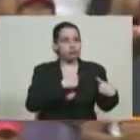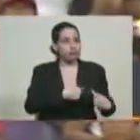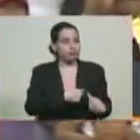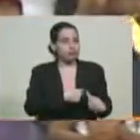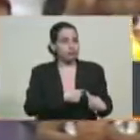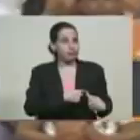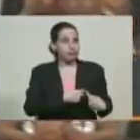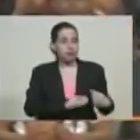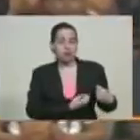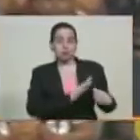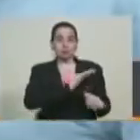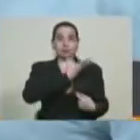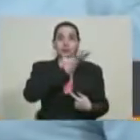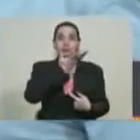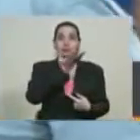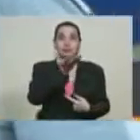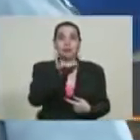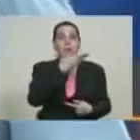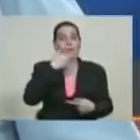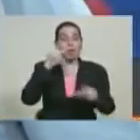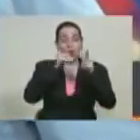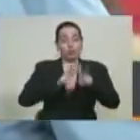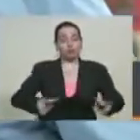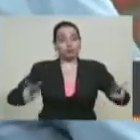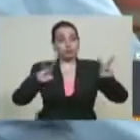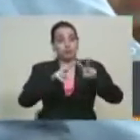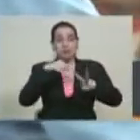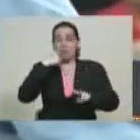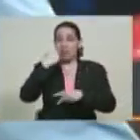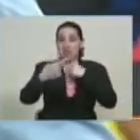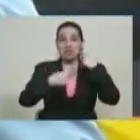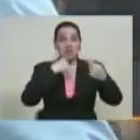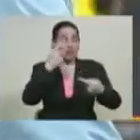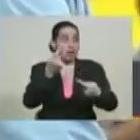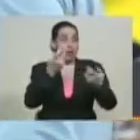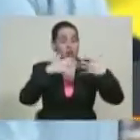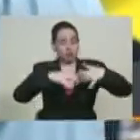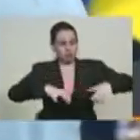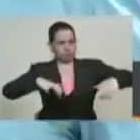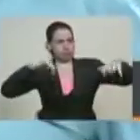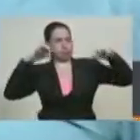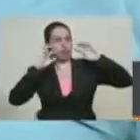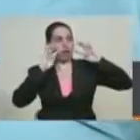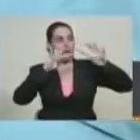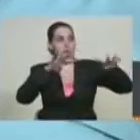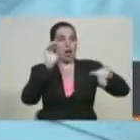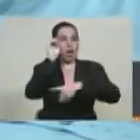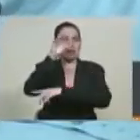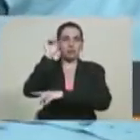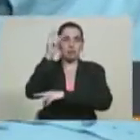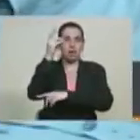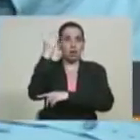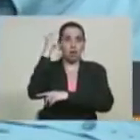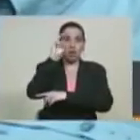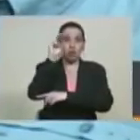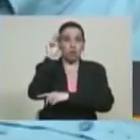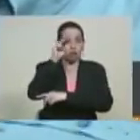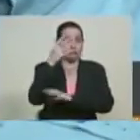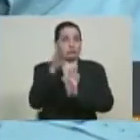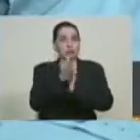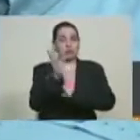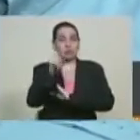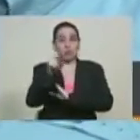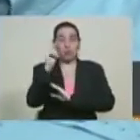Por eso, cuando me dijeron de la realización de esta inmensa asamblea, yo nunca había visto al poliedro tan